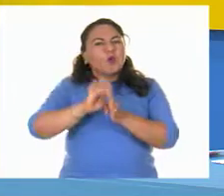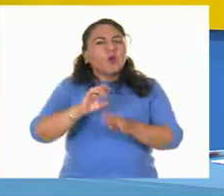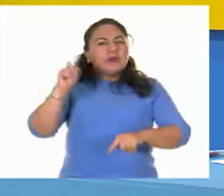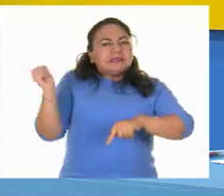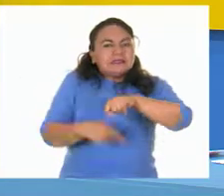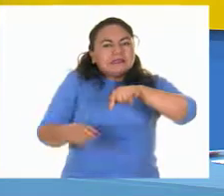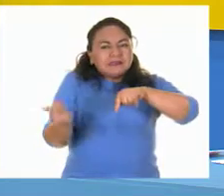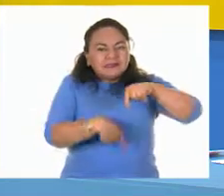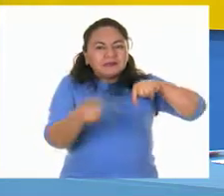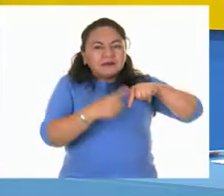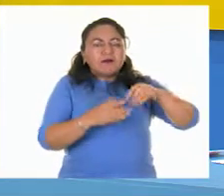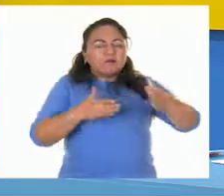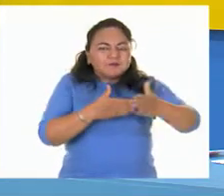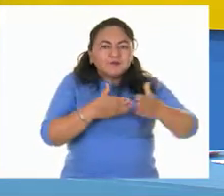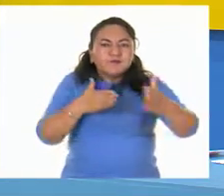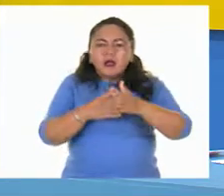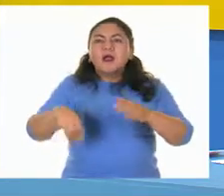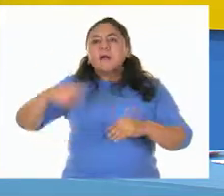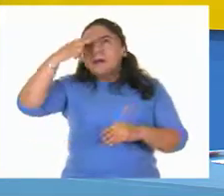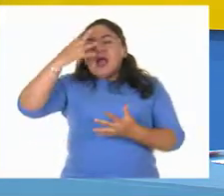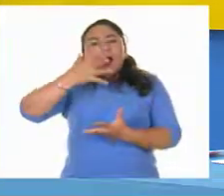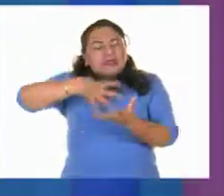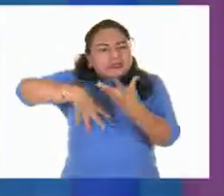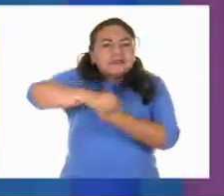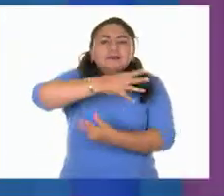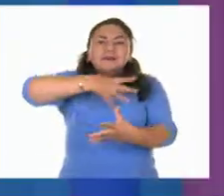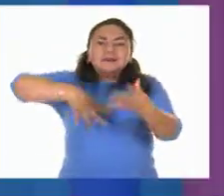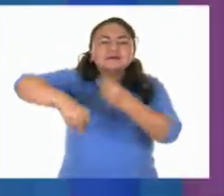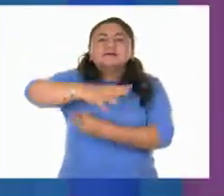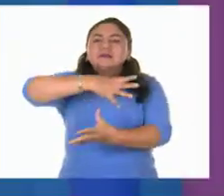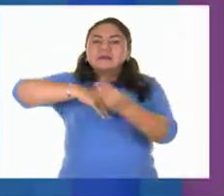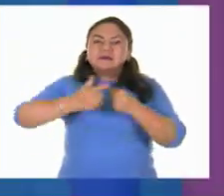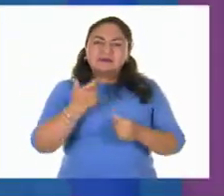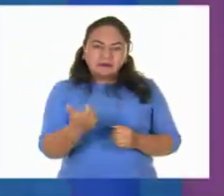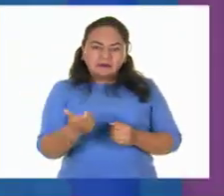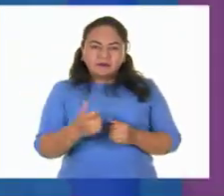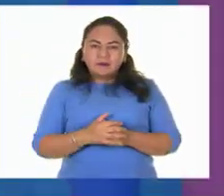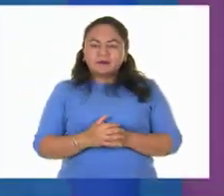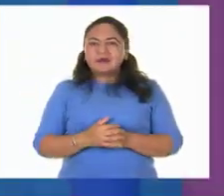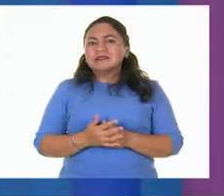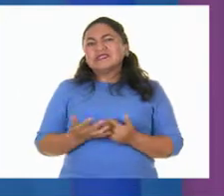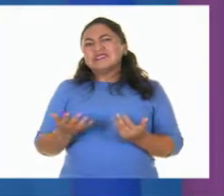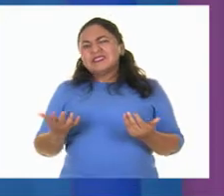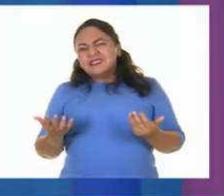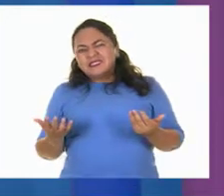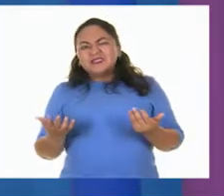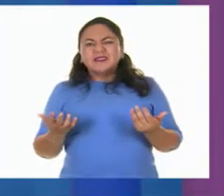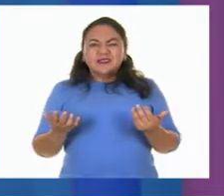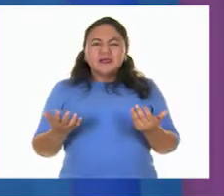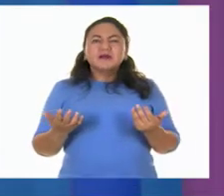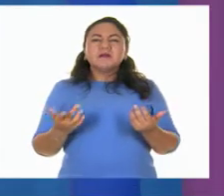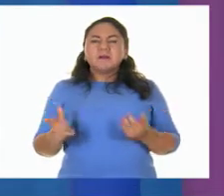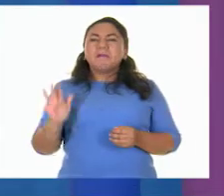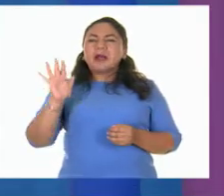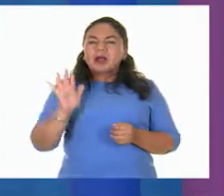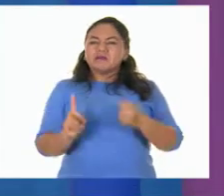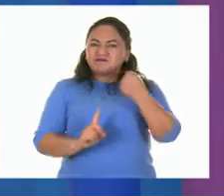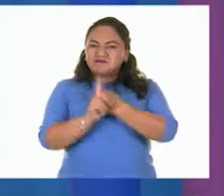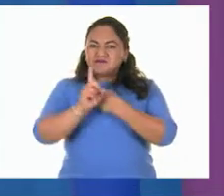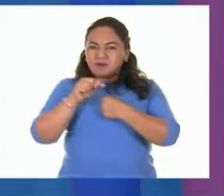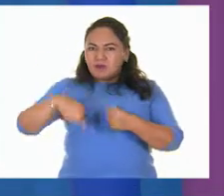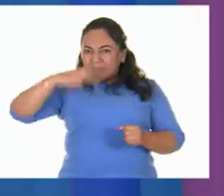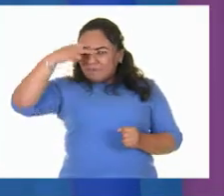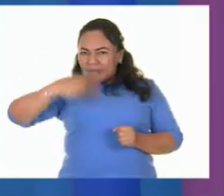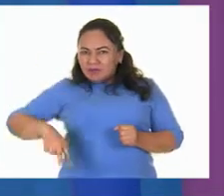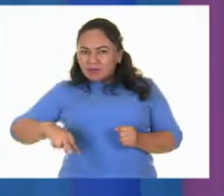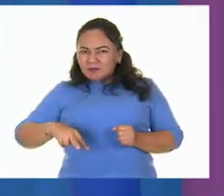al intercambio que afectaron a la economía de nuestro país. Híjole, suena a que esto traería muchos problemas para